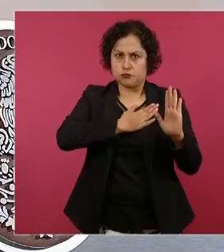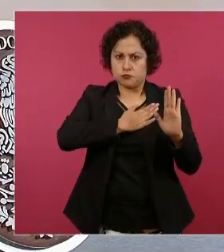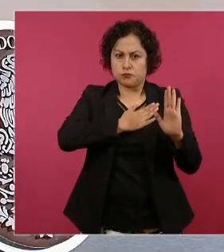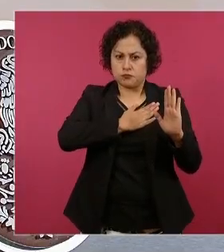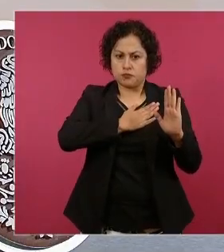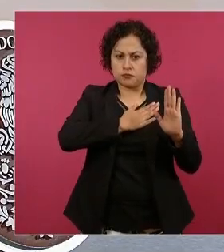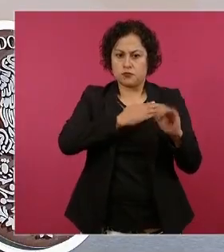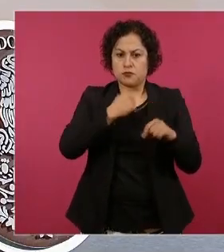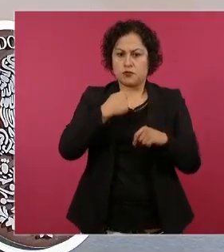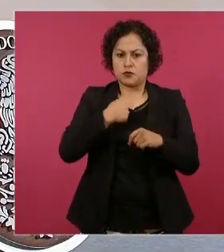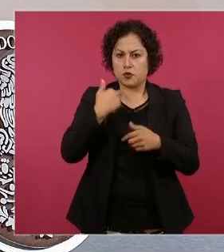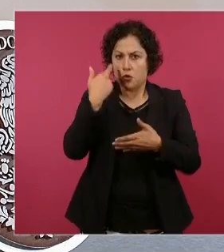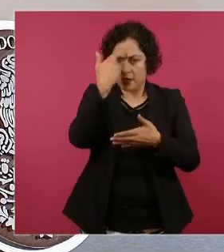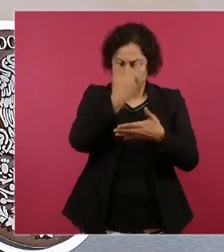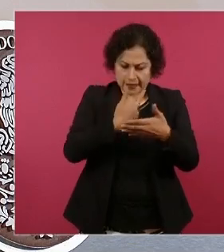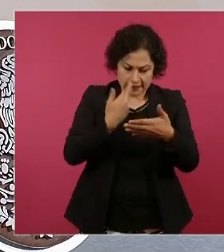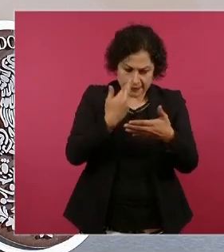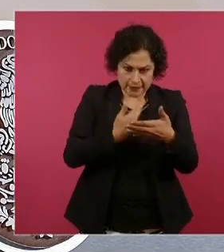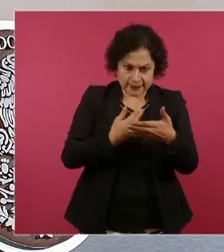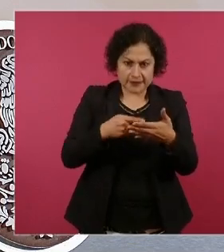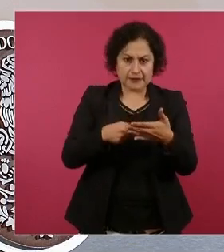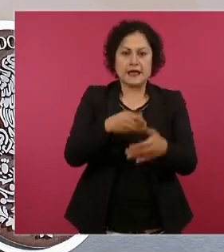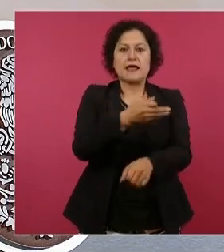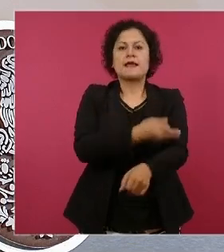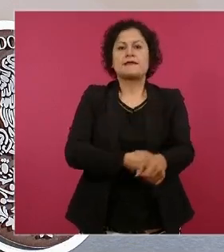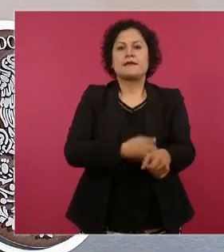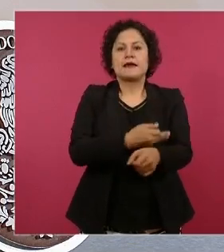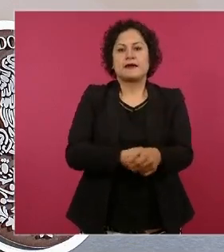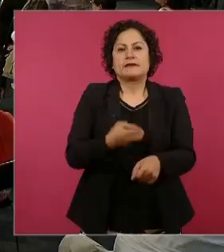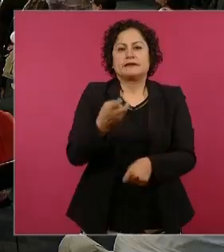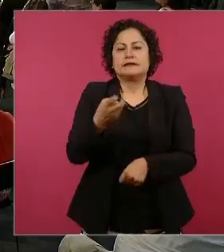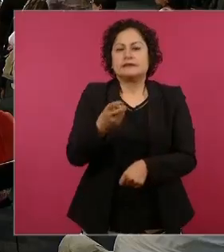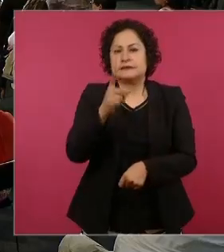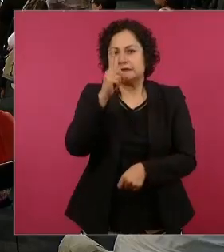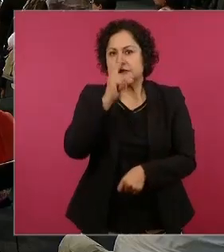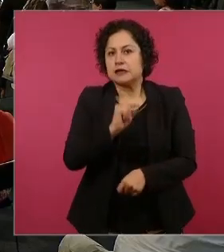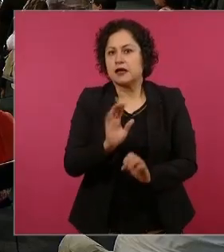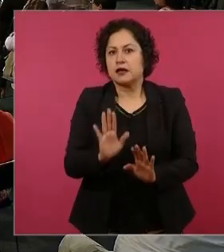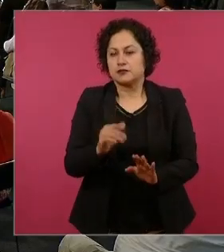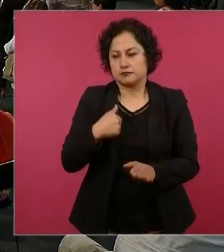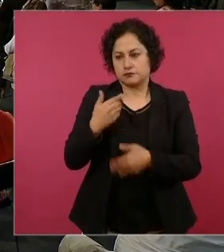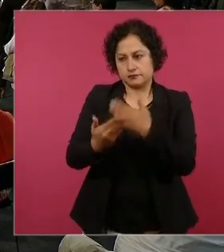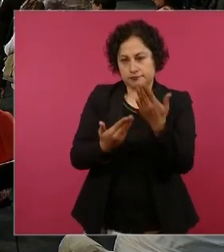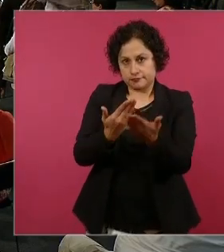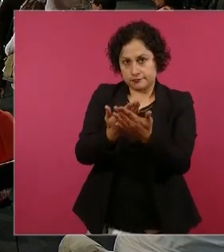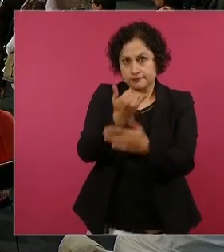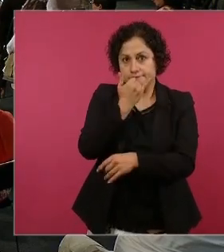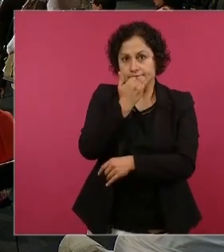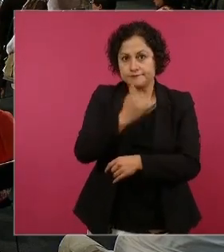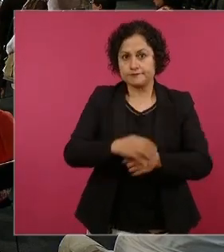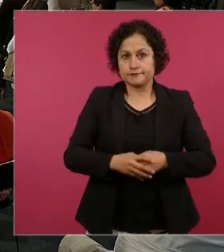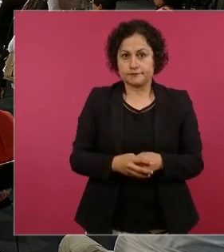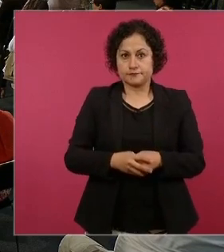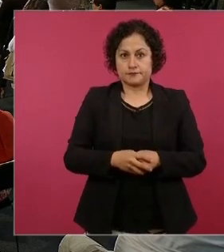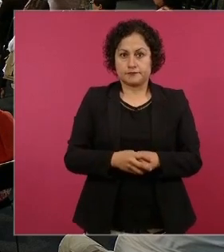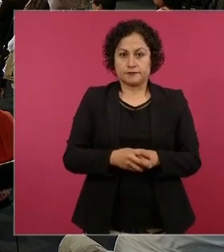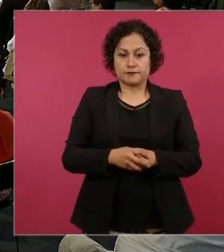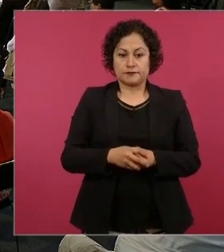Lo revisé y era muy tarde y tenía algunas cosas. Ese fue el tema. Entonces, me disculpo, por favor.